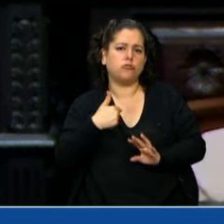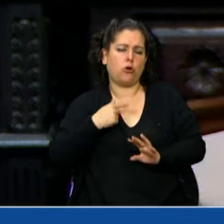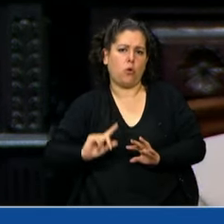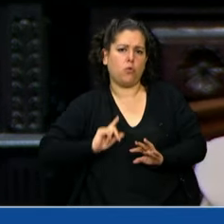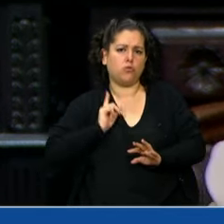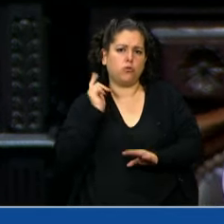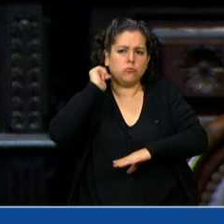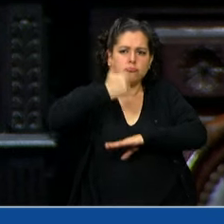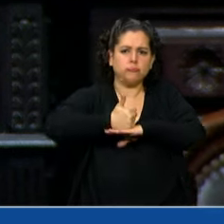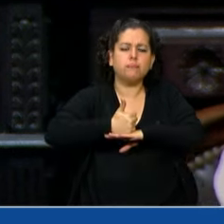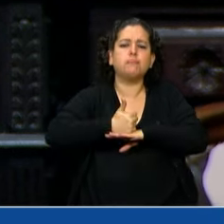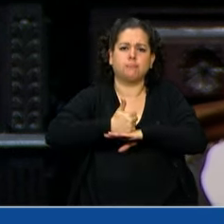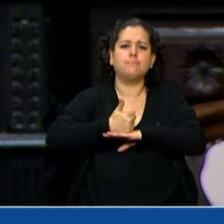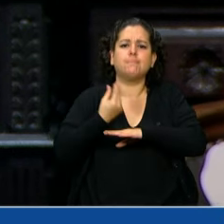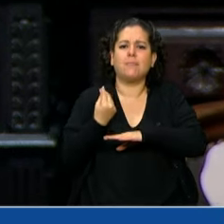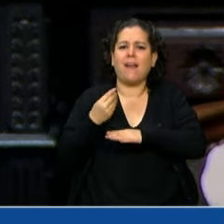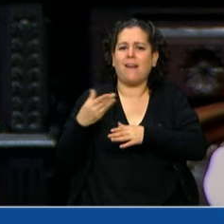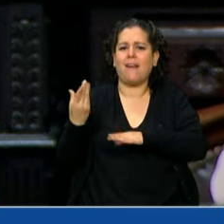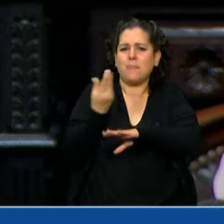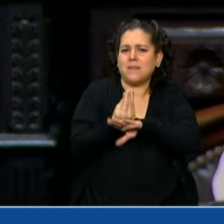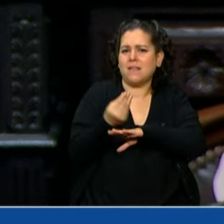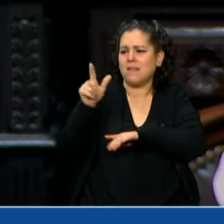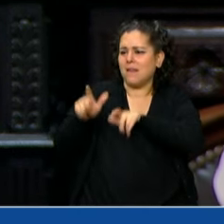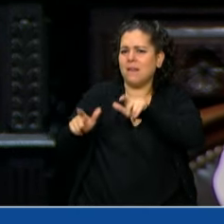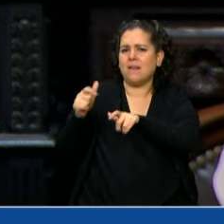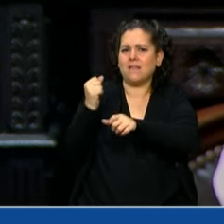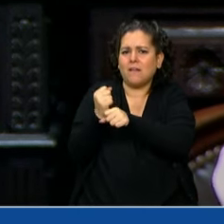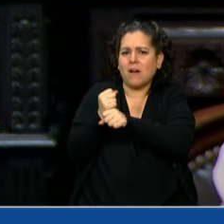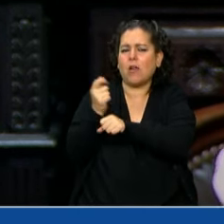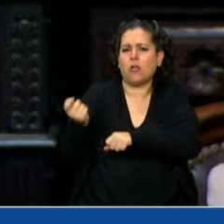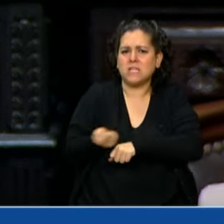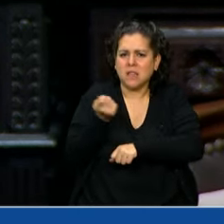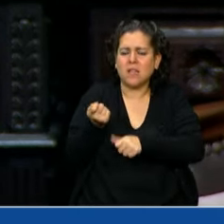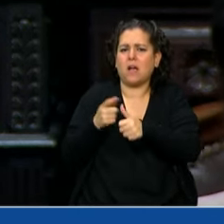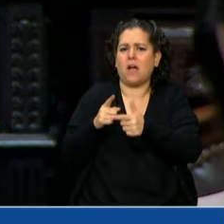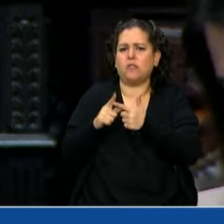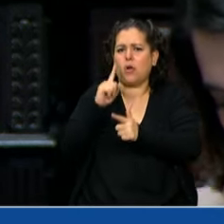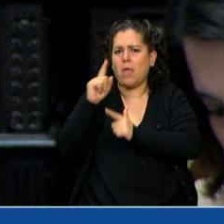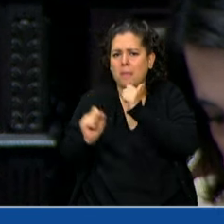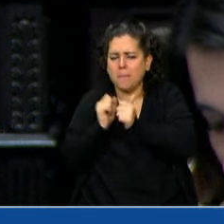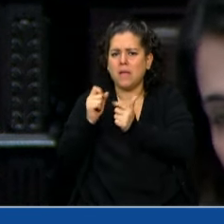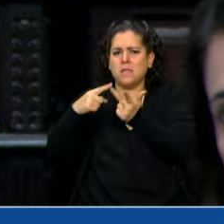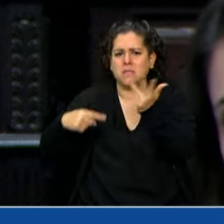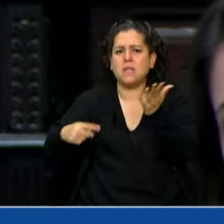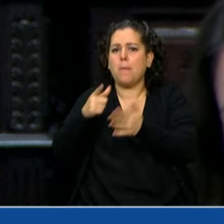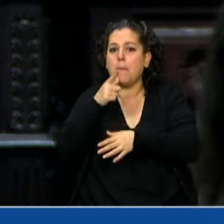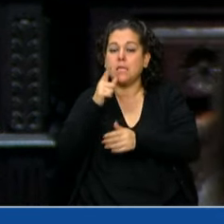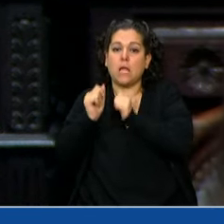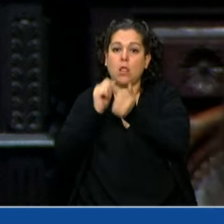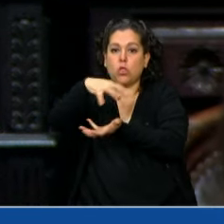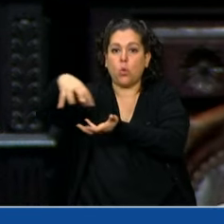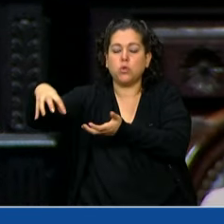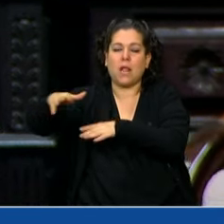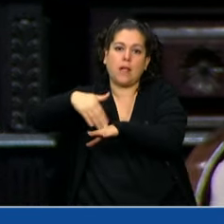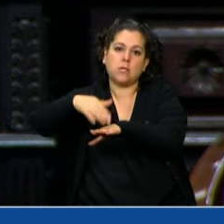siento de poder estar acá representando a trabajadores trabajadoras cámaras industriales sindicatos porque parece que los industriales del calzados fueran todos